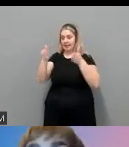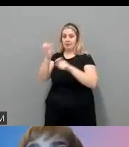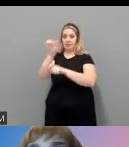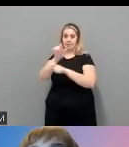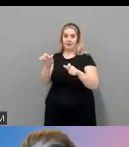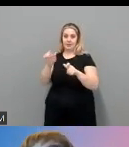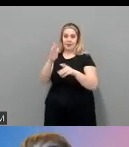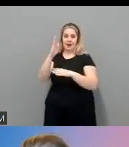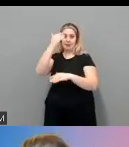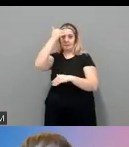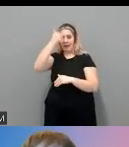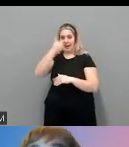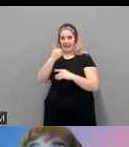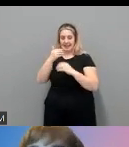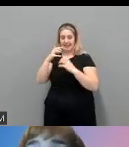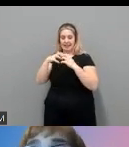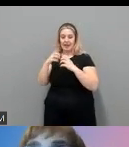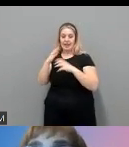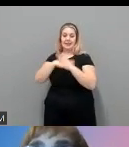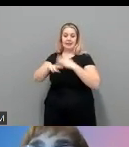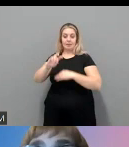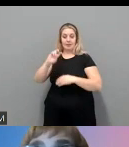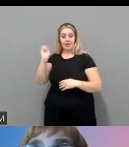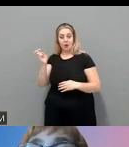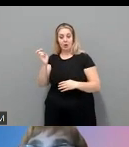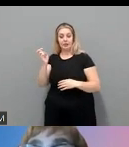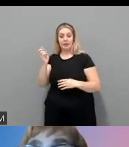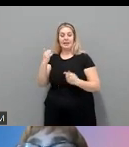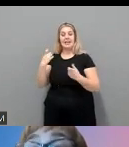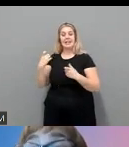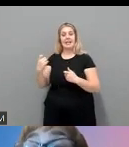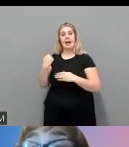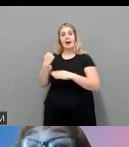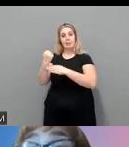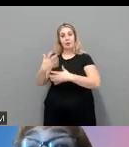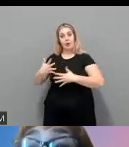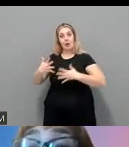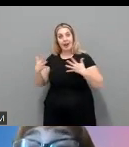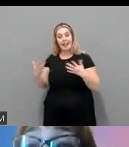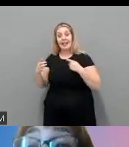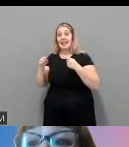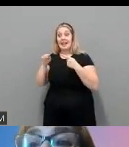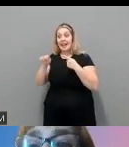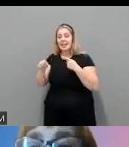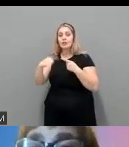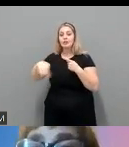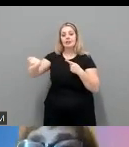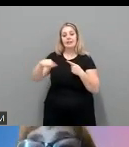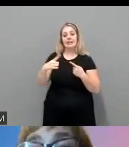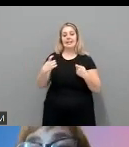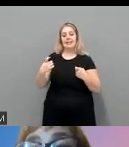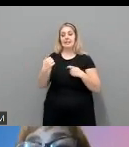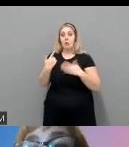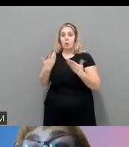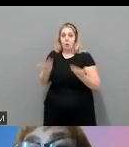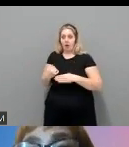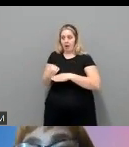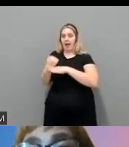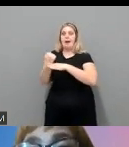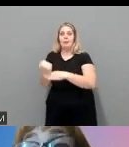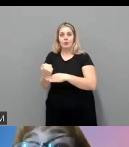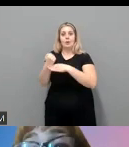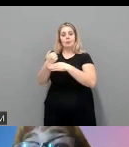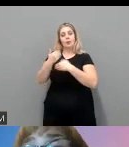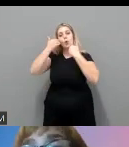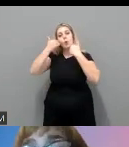con parálisis cerebral y otras discapacidades con grandes necesidades de apoyo justamente necesita de apoyos, apoyos